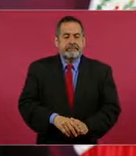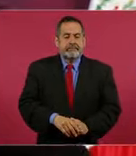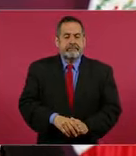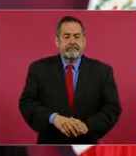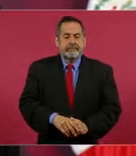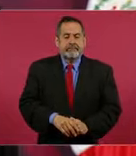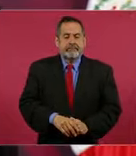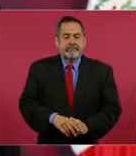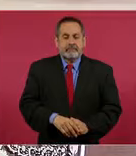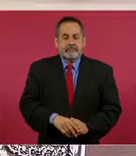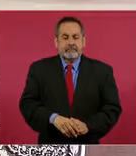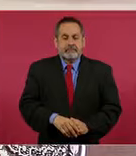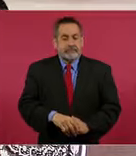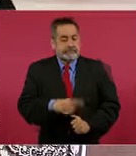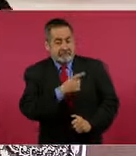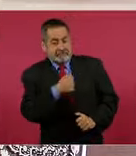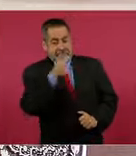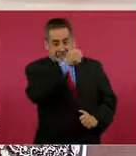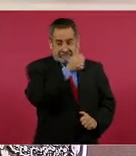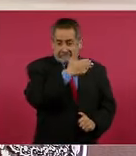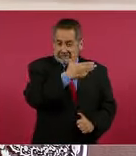Que ni saben escribir.